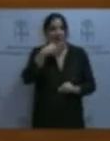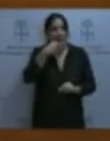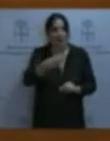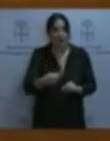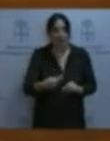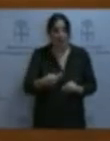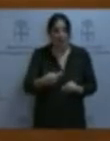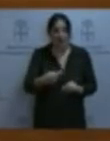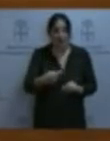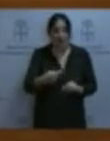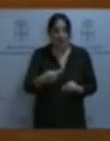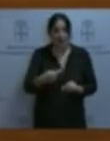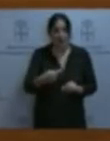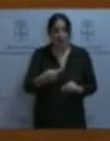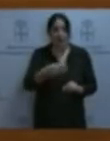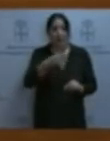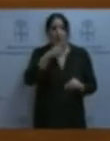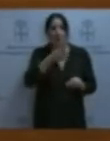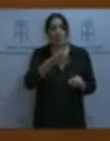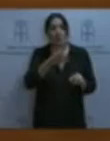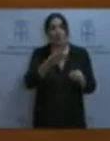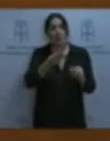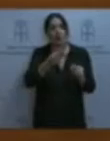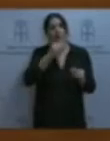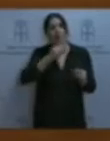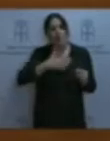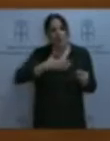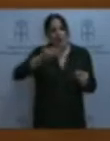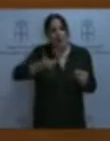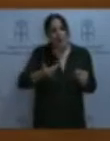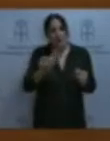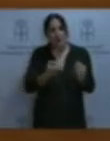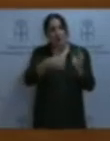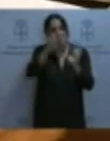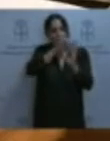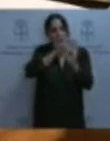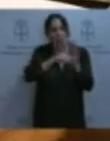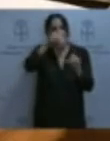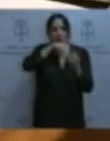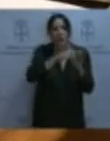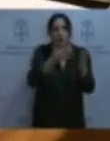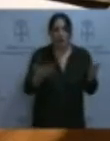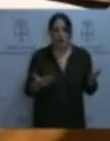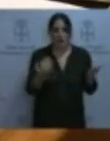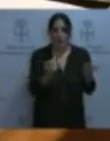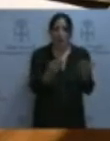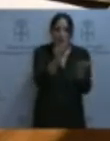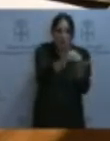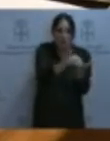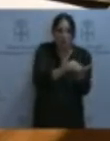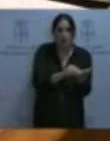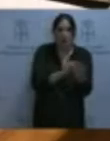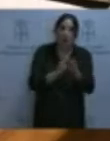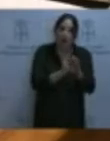dirigir la inclusión de bienes que su importancia revestían un especial interés y que, por lo tanto, debían estar recogidos en él, además de los